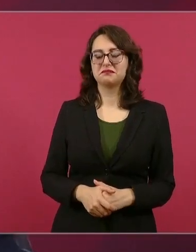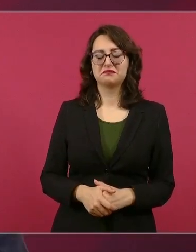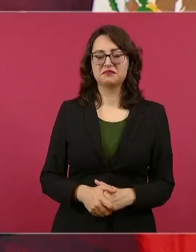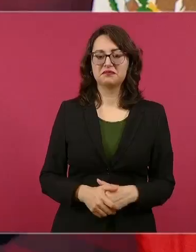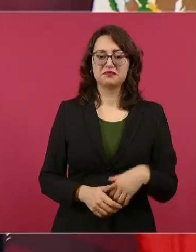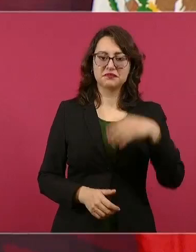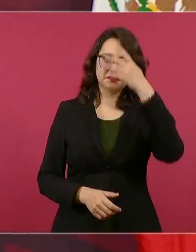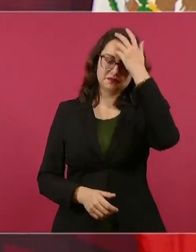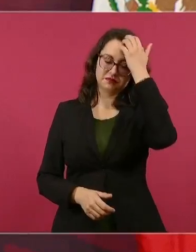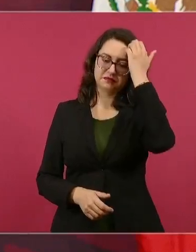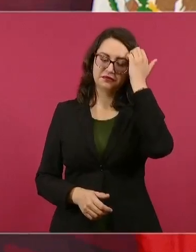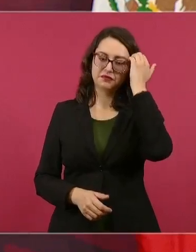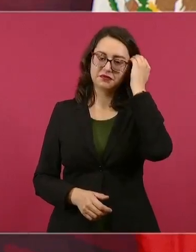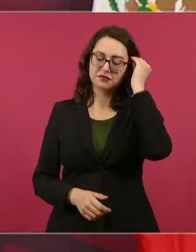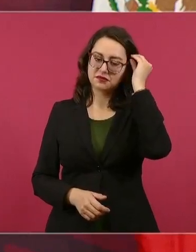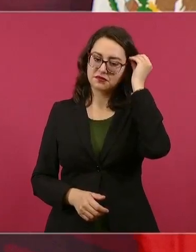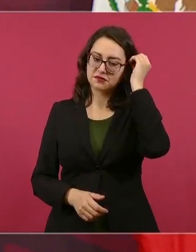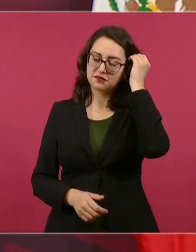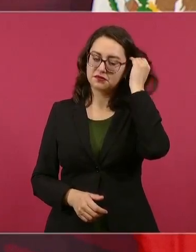no quieren asimilarlo,